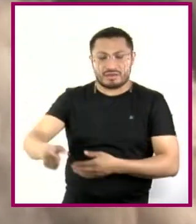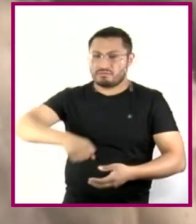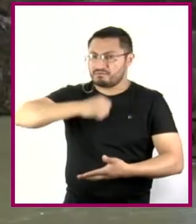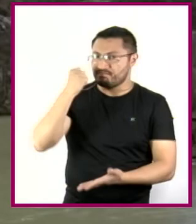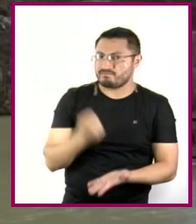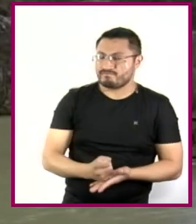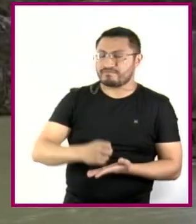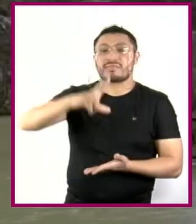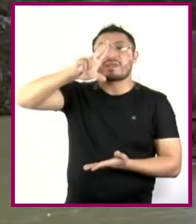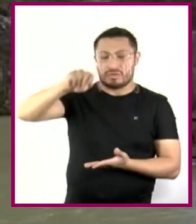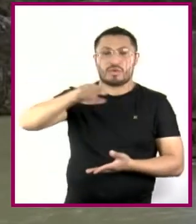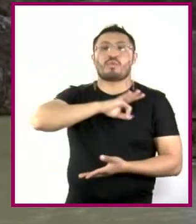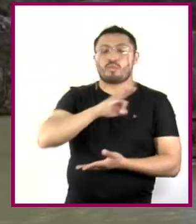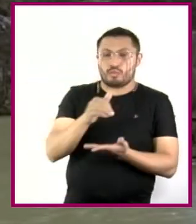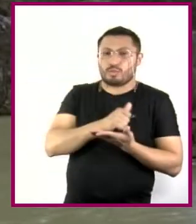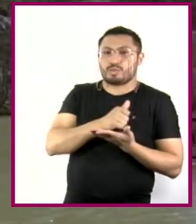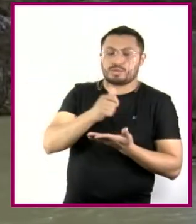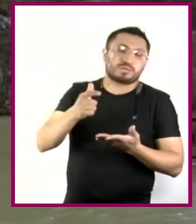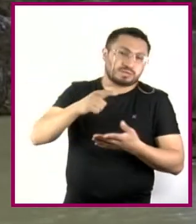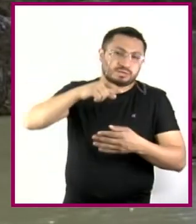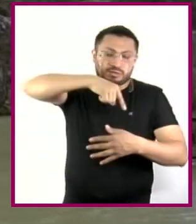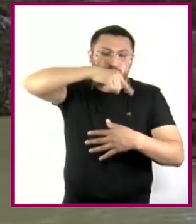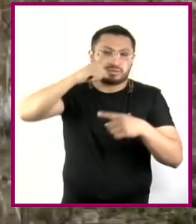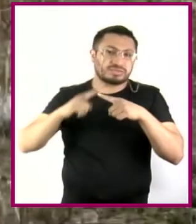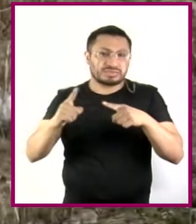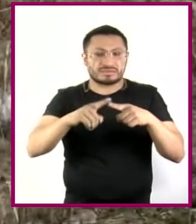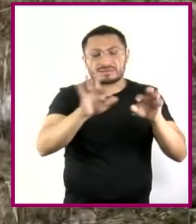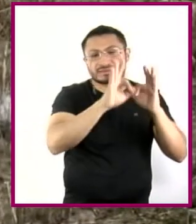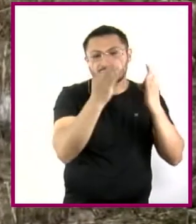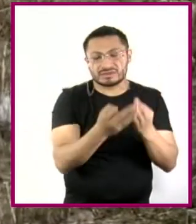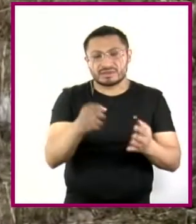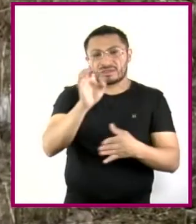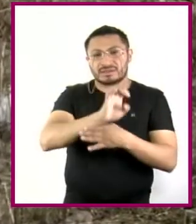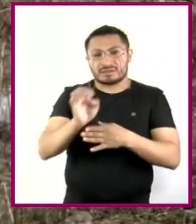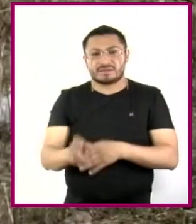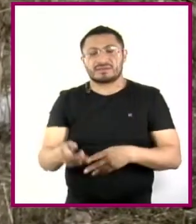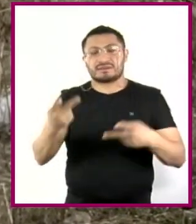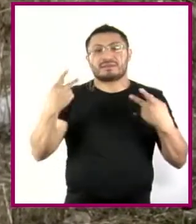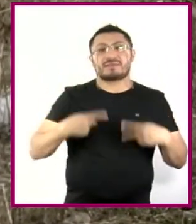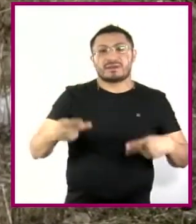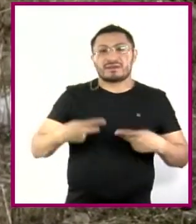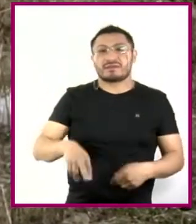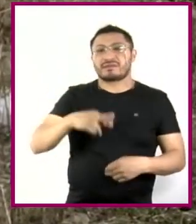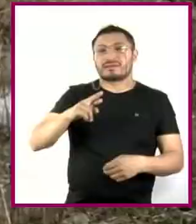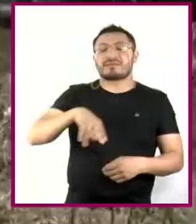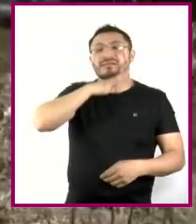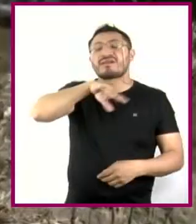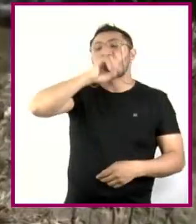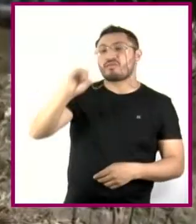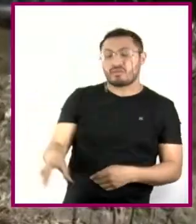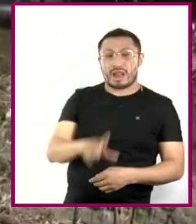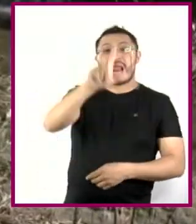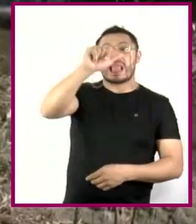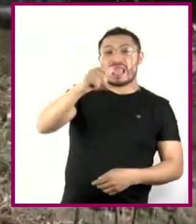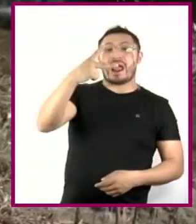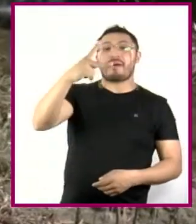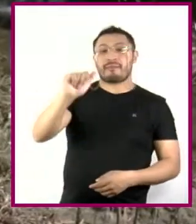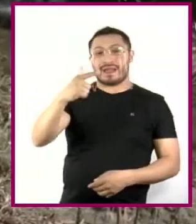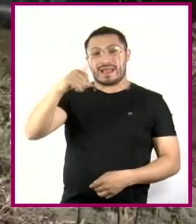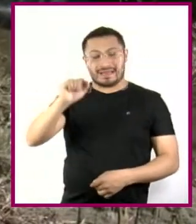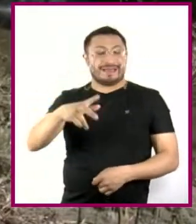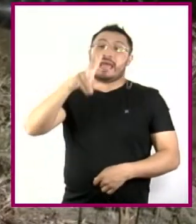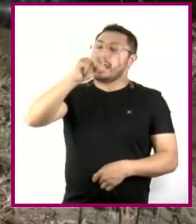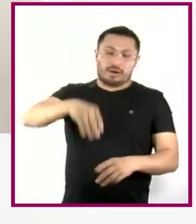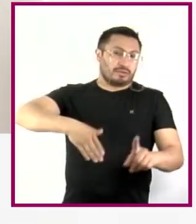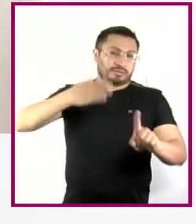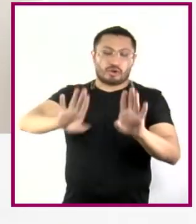¿no? Incluso hay personas que han hablado de este principio como el que contamina la paga. Y esa no es la finalidad del principio, porque tenemos otro